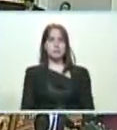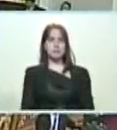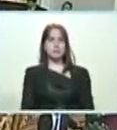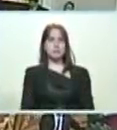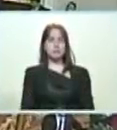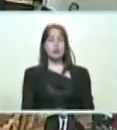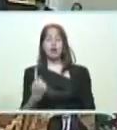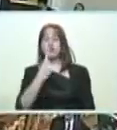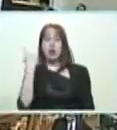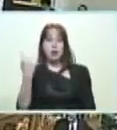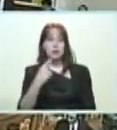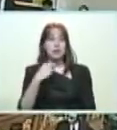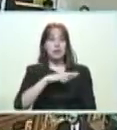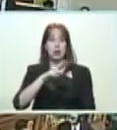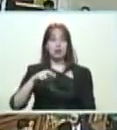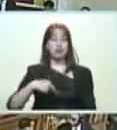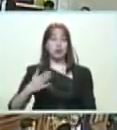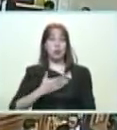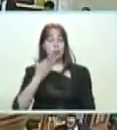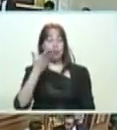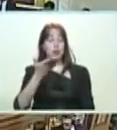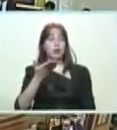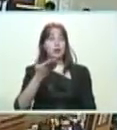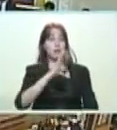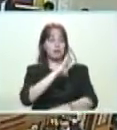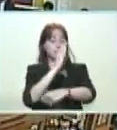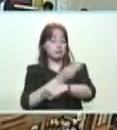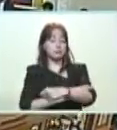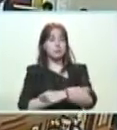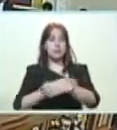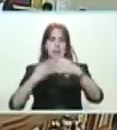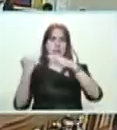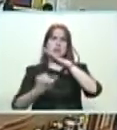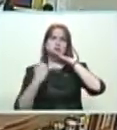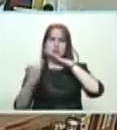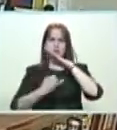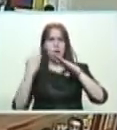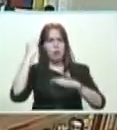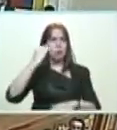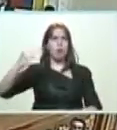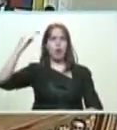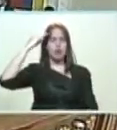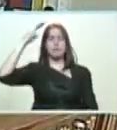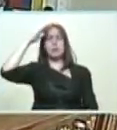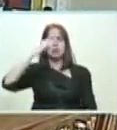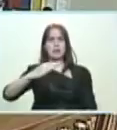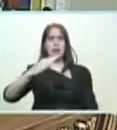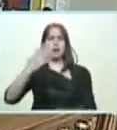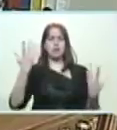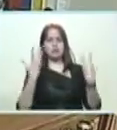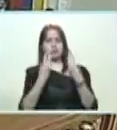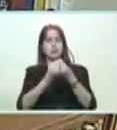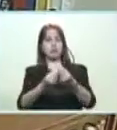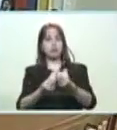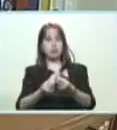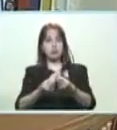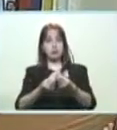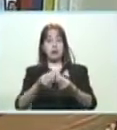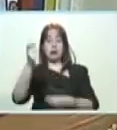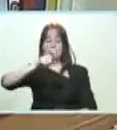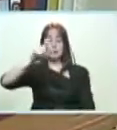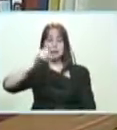Solo nosotros tenemos el poder político, institucional, moral y militar que hace